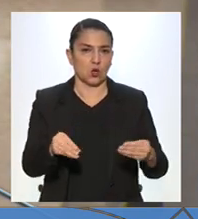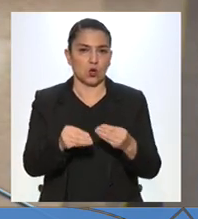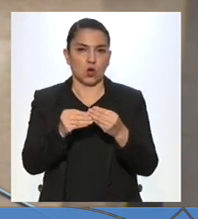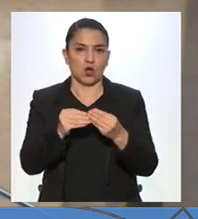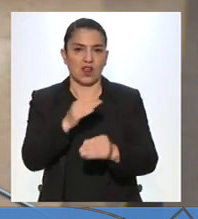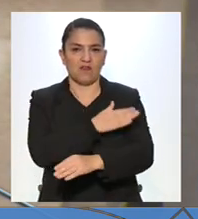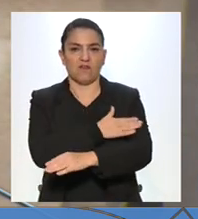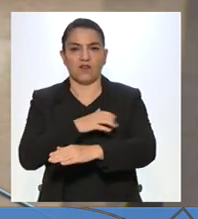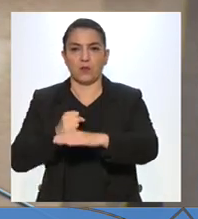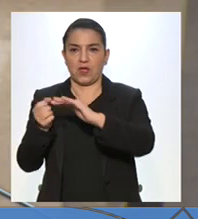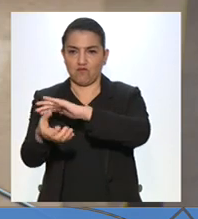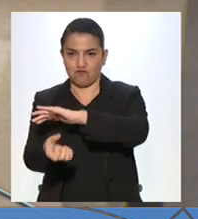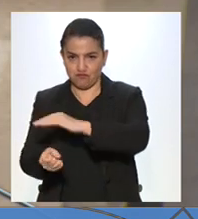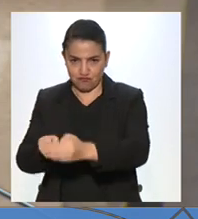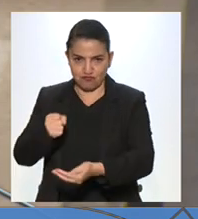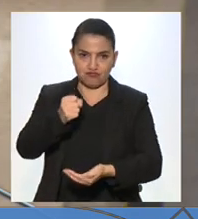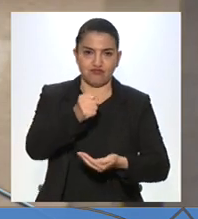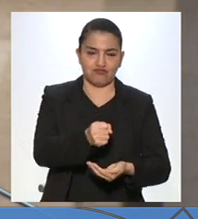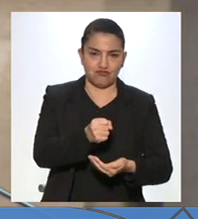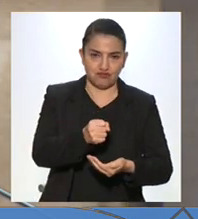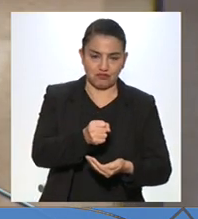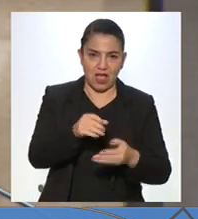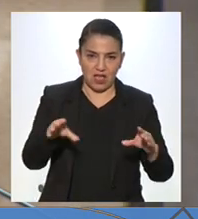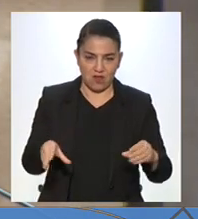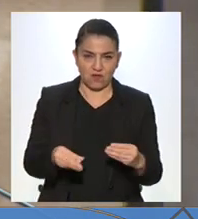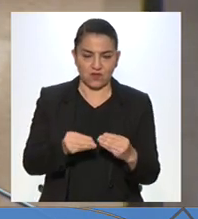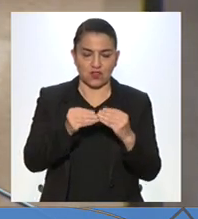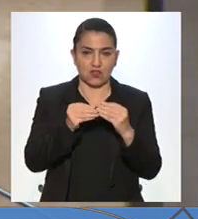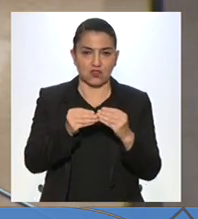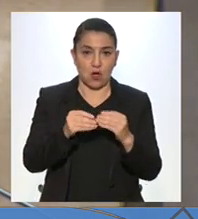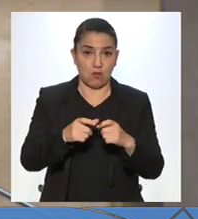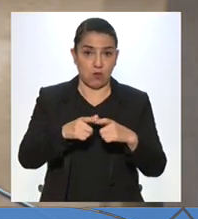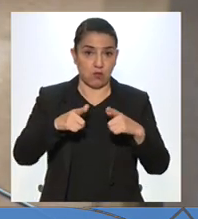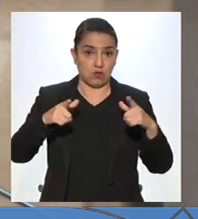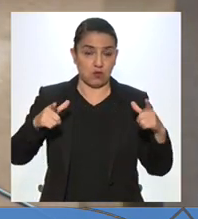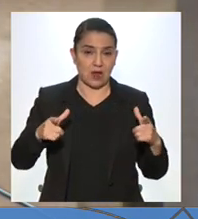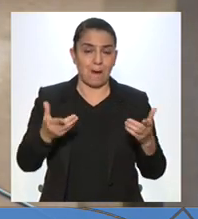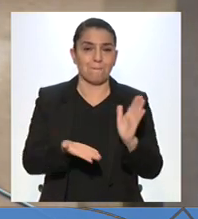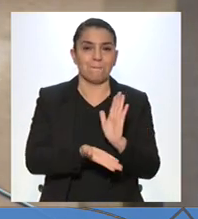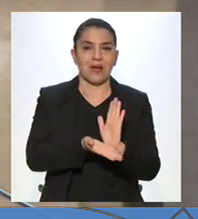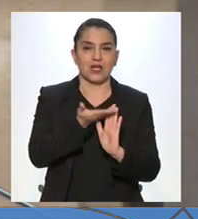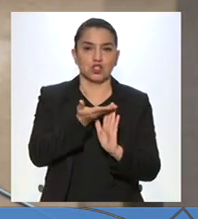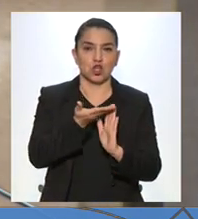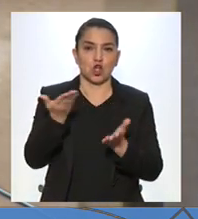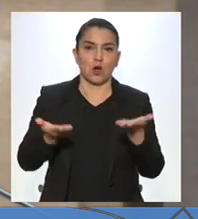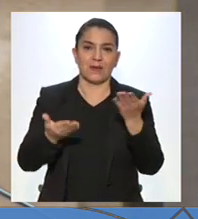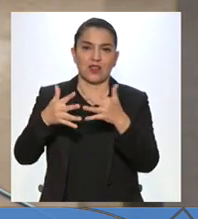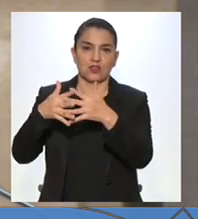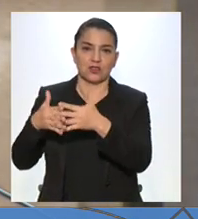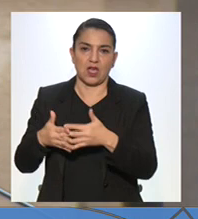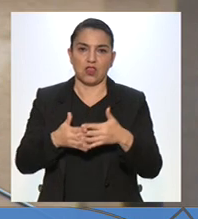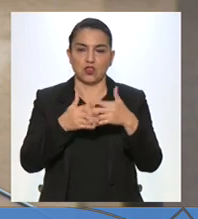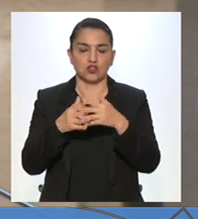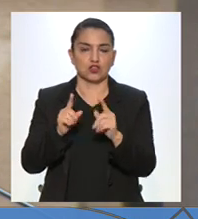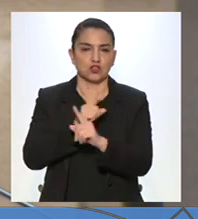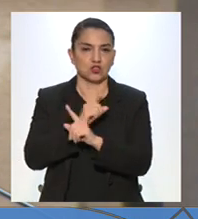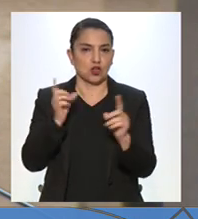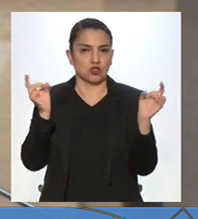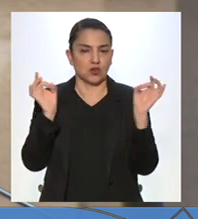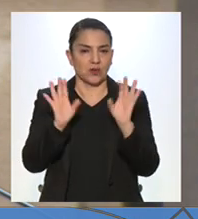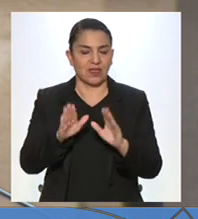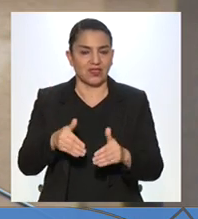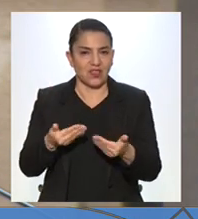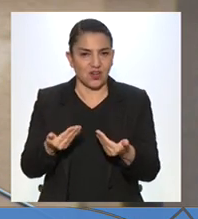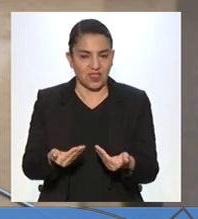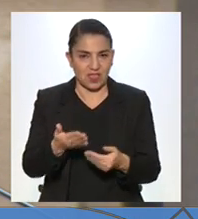ahorros previsionales. Eso, en términos de volumen relativo, es mayor a lo que ha ocurrido en Estados Unidos. Por lo tanto, no es sorprendente que hoy día